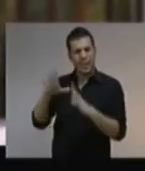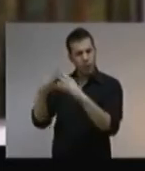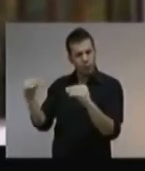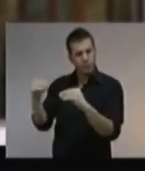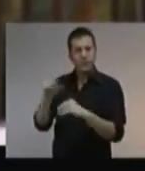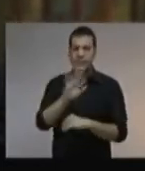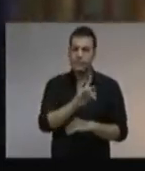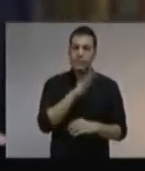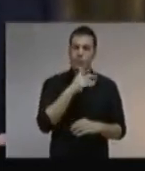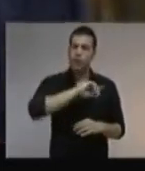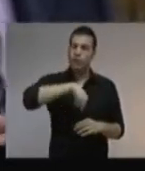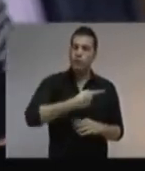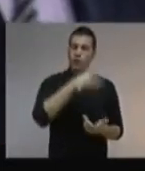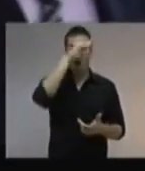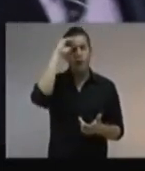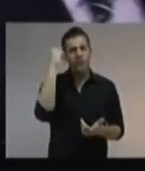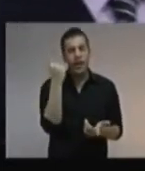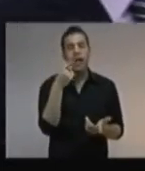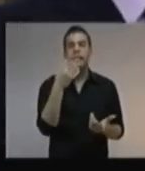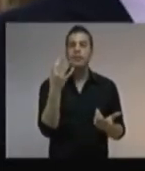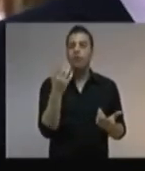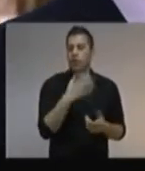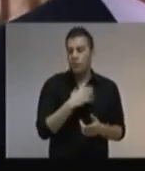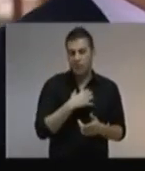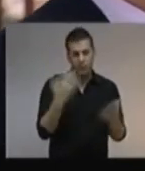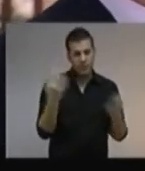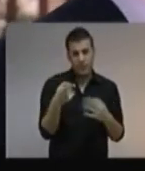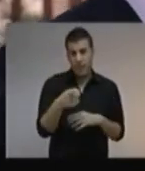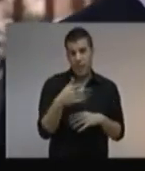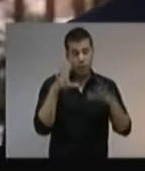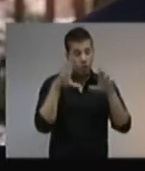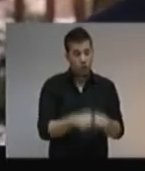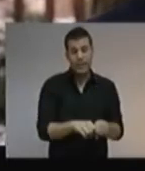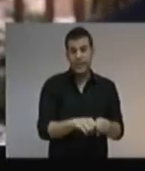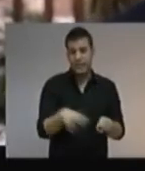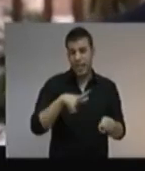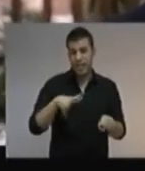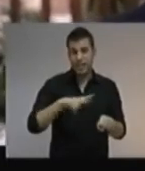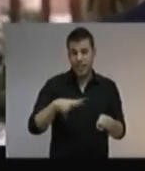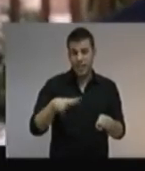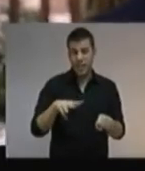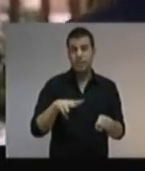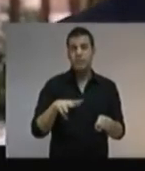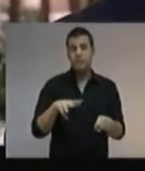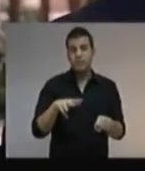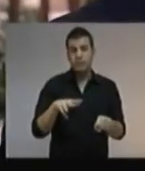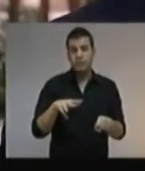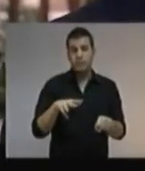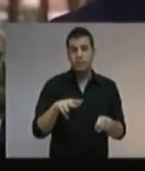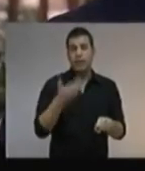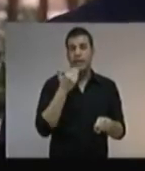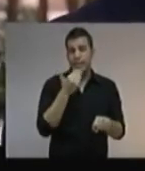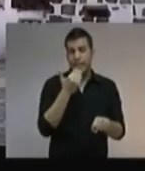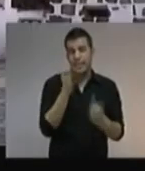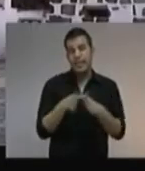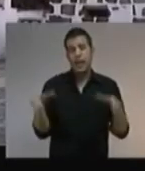calles. Efectivamente, porque no debemos olvidar que la conquista castellana de la isla de Gran Canaria fue en parte gracias a